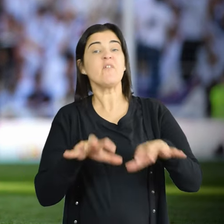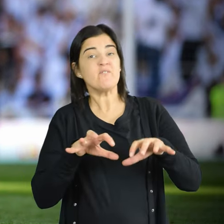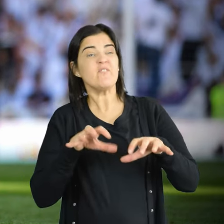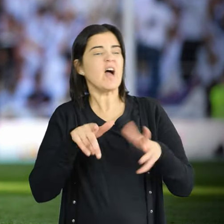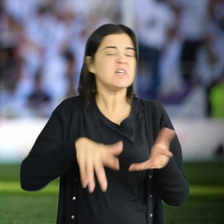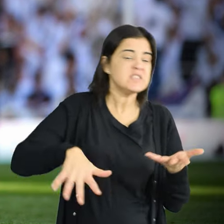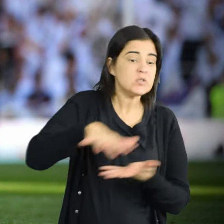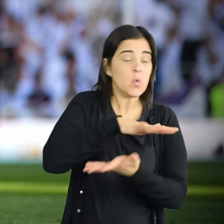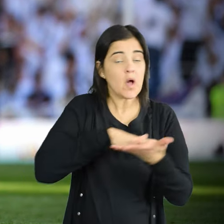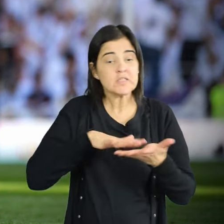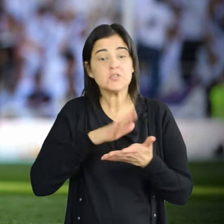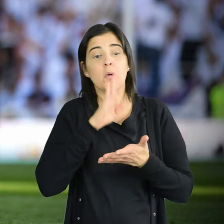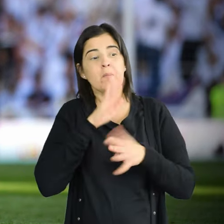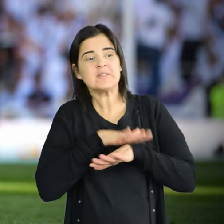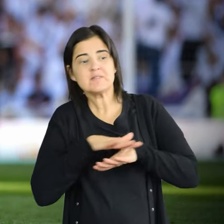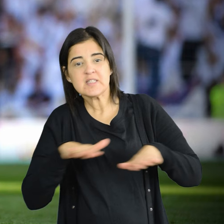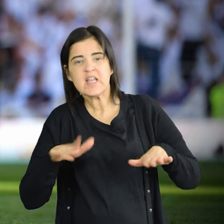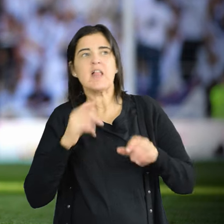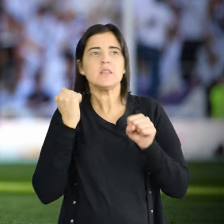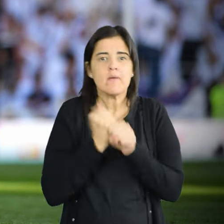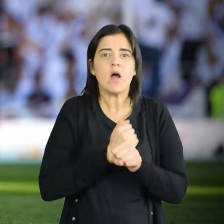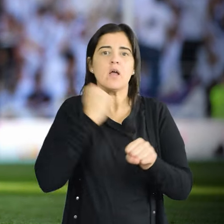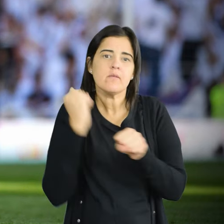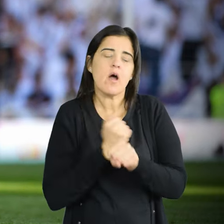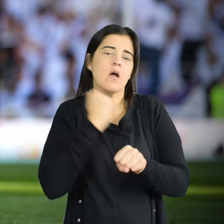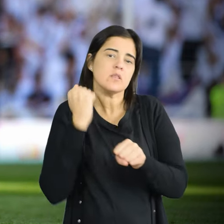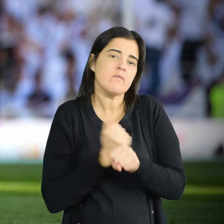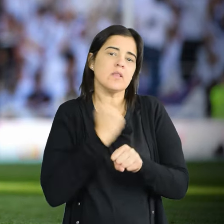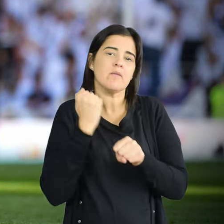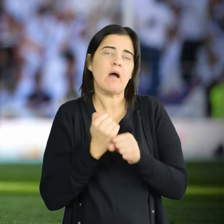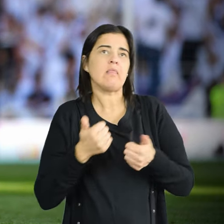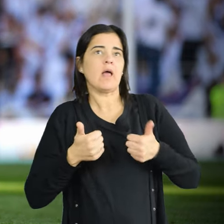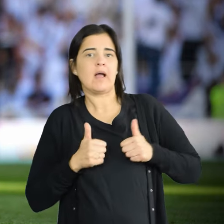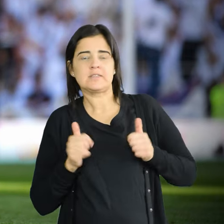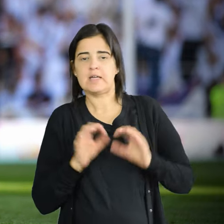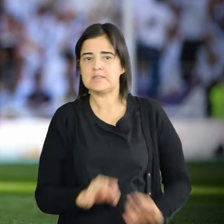vivían en una situación muy Modesta trabajando sin descanso